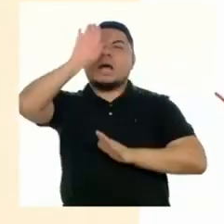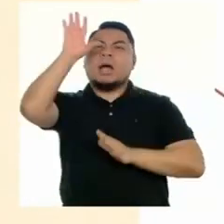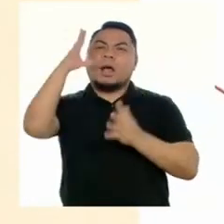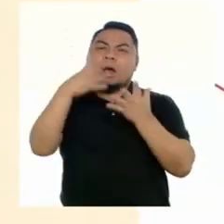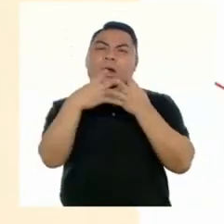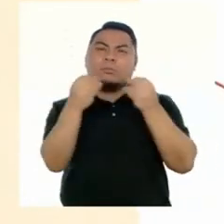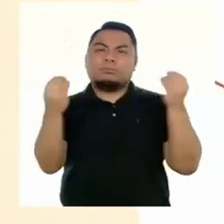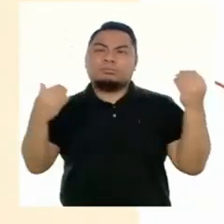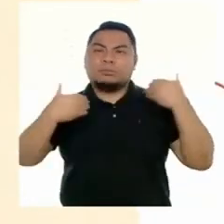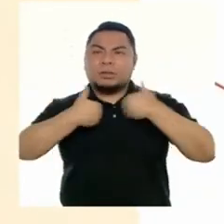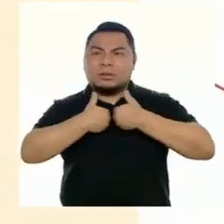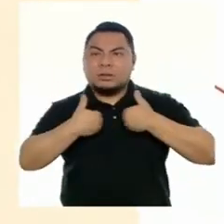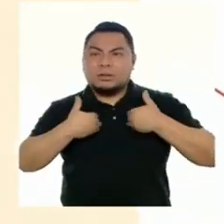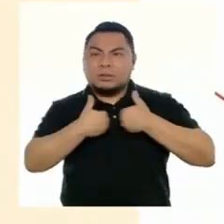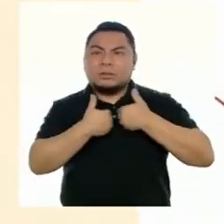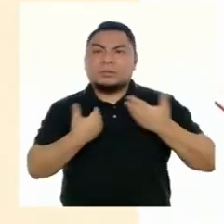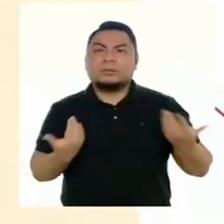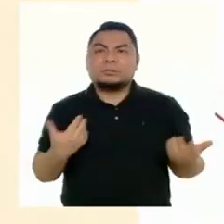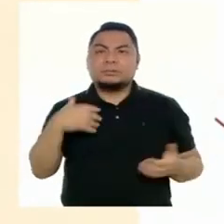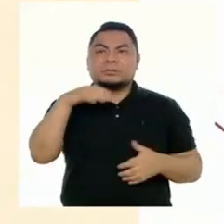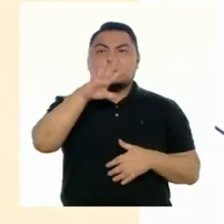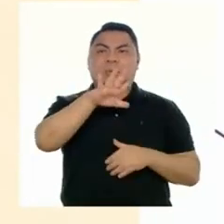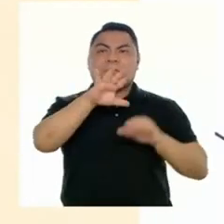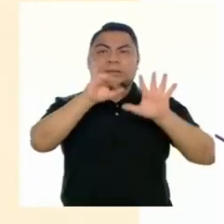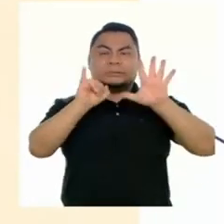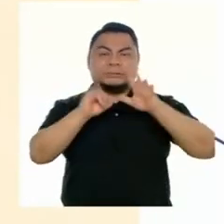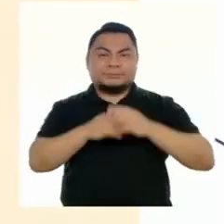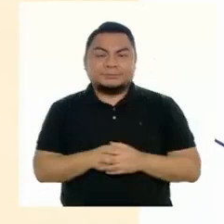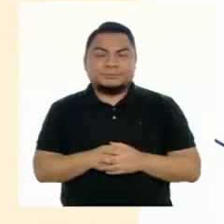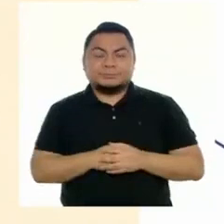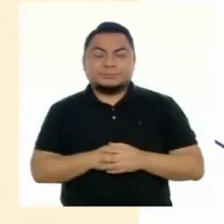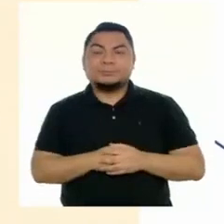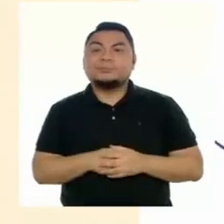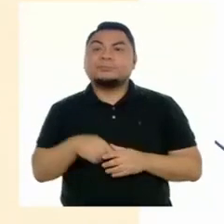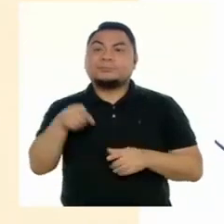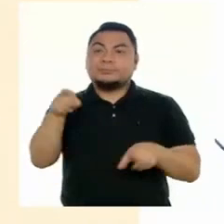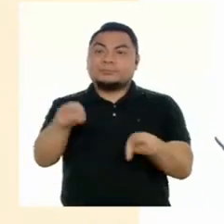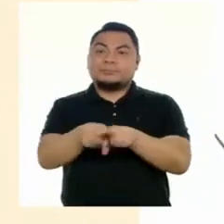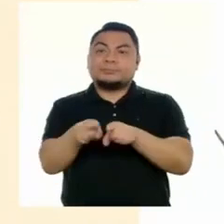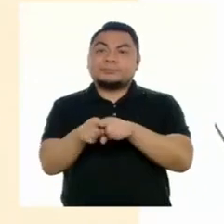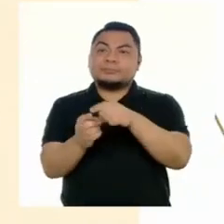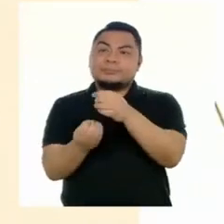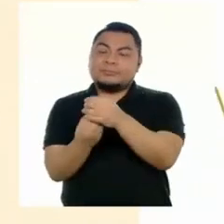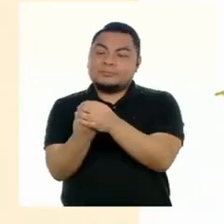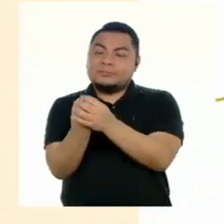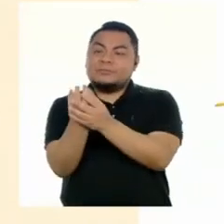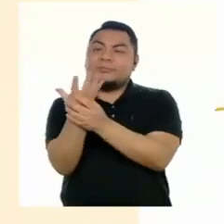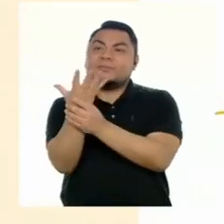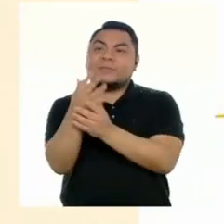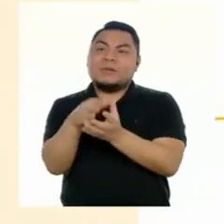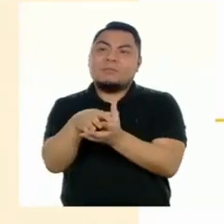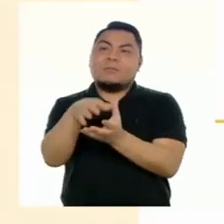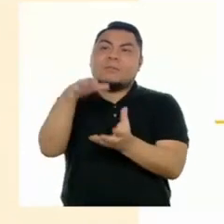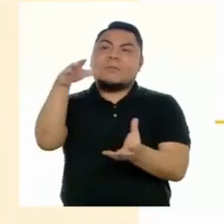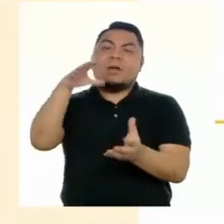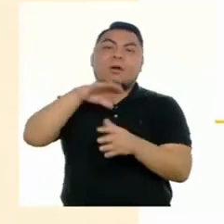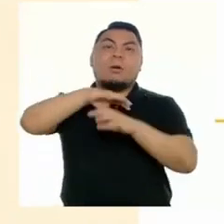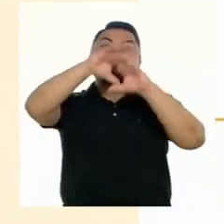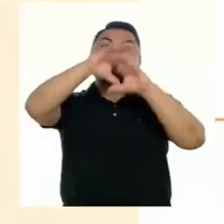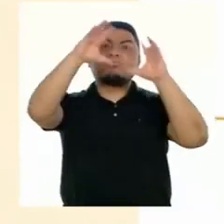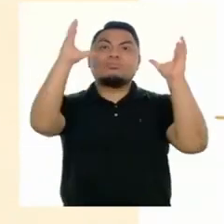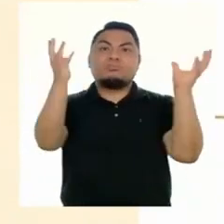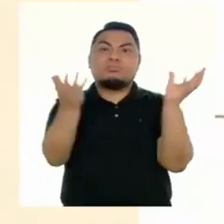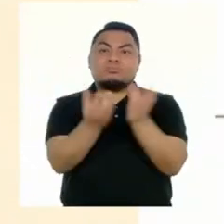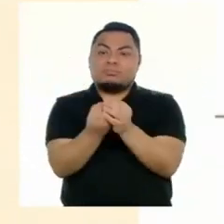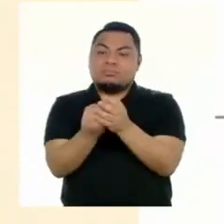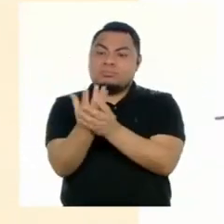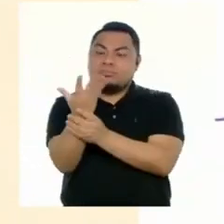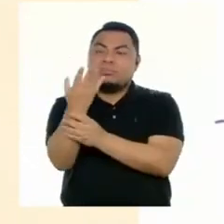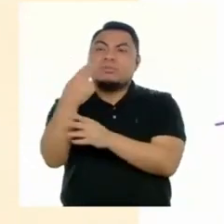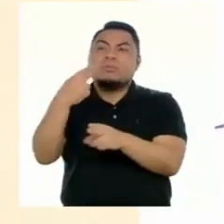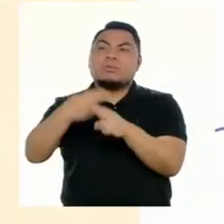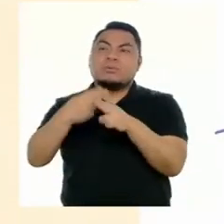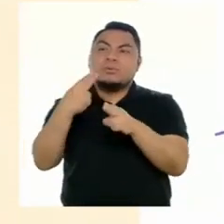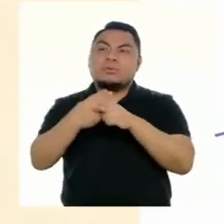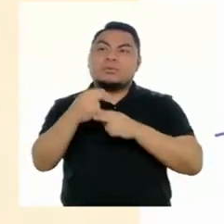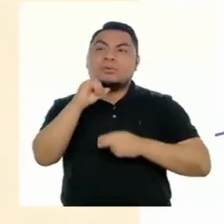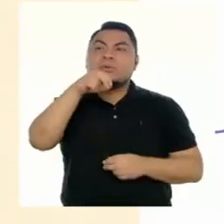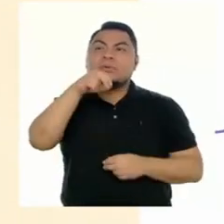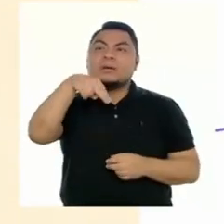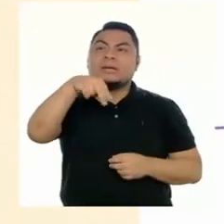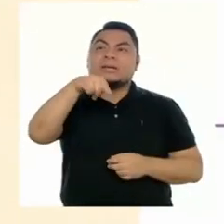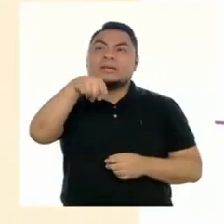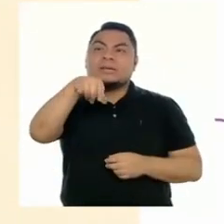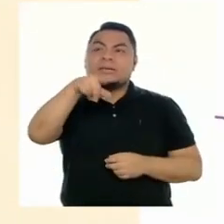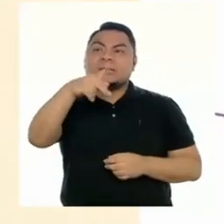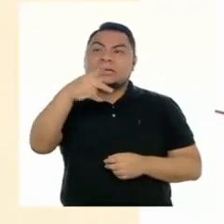de primates, con 56 especies. Tenemos la orquídea de mayor tamaño del mundo, llamada